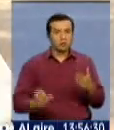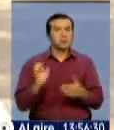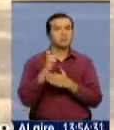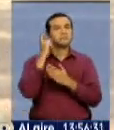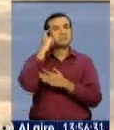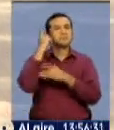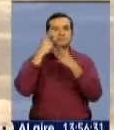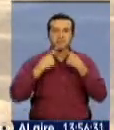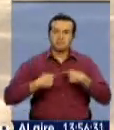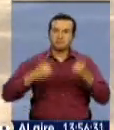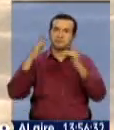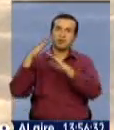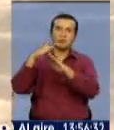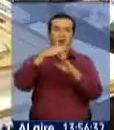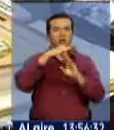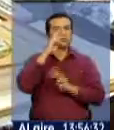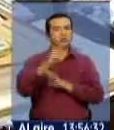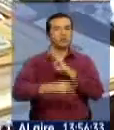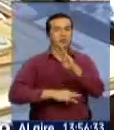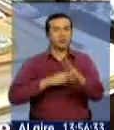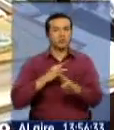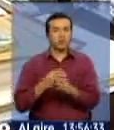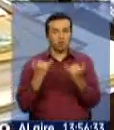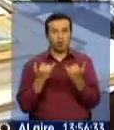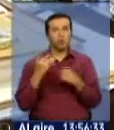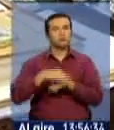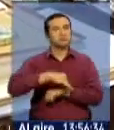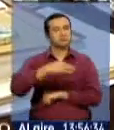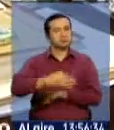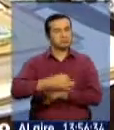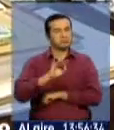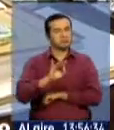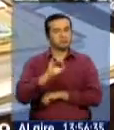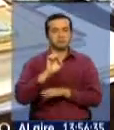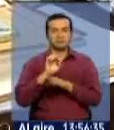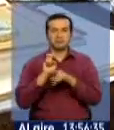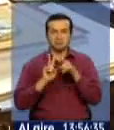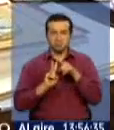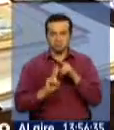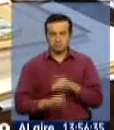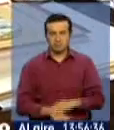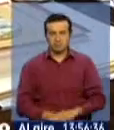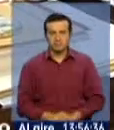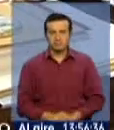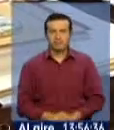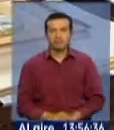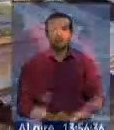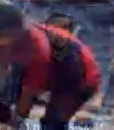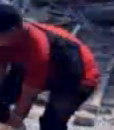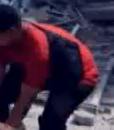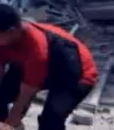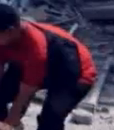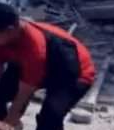un mensaje de paz al mundo en el momento oportuno. Jocelyn de Mera, Ecuador TV.